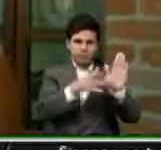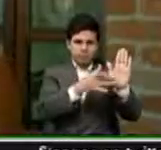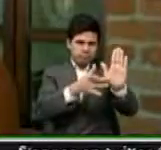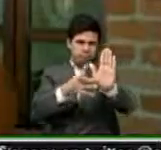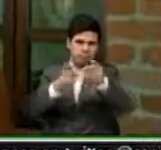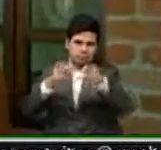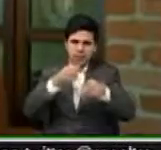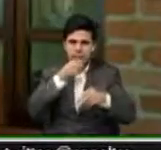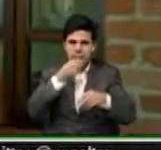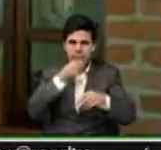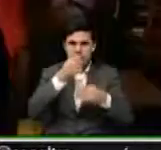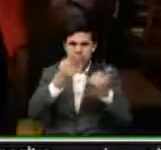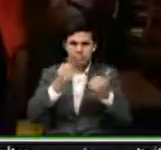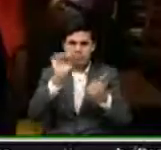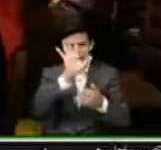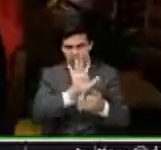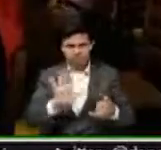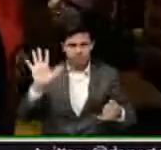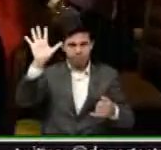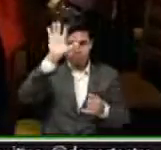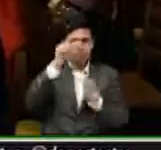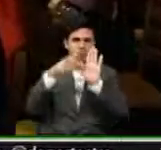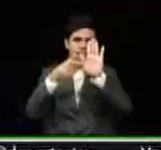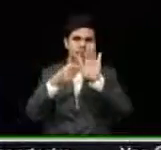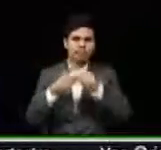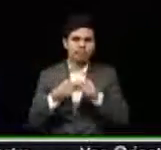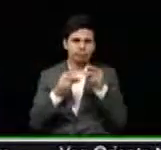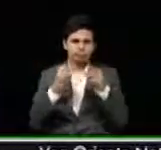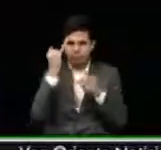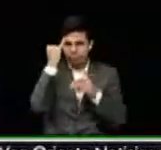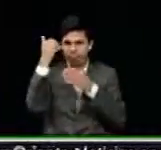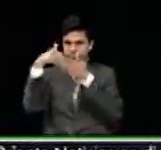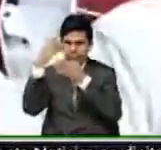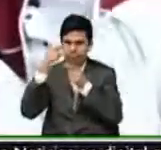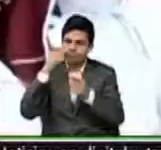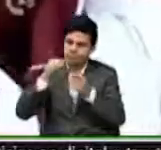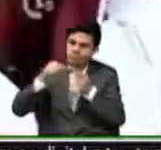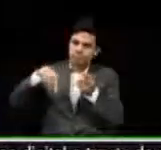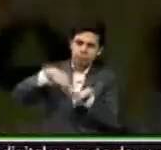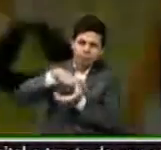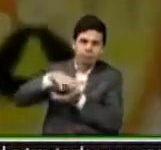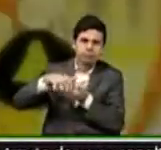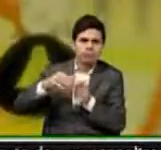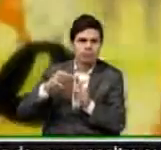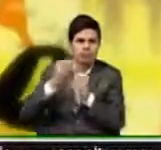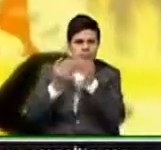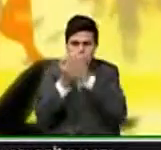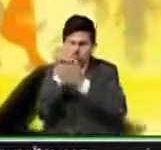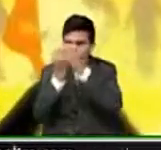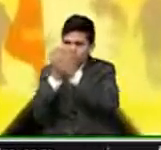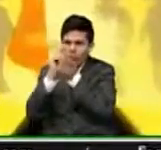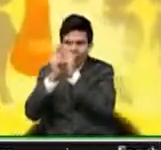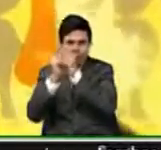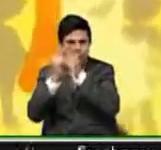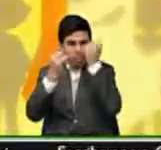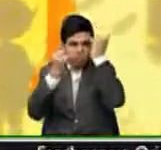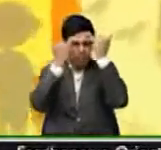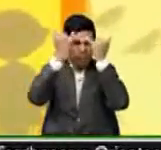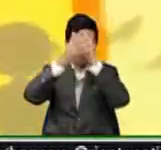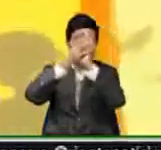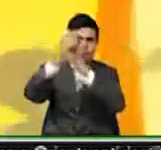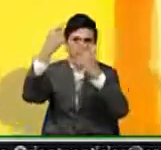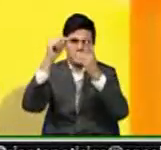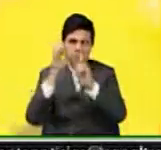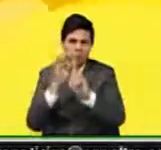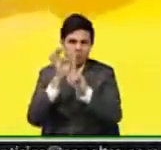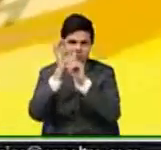todos los periodistas de la región. Sus fundadores buscan que Santander sea visto como una cuna de renovación, talento y creaciones,